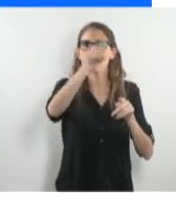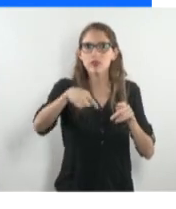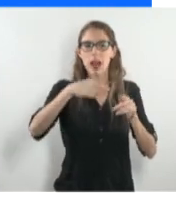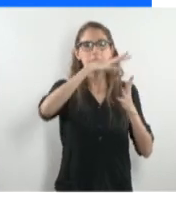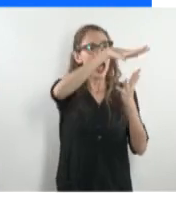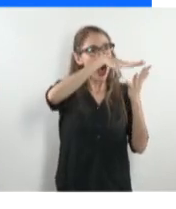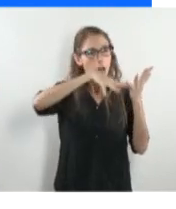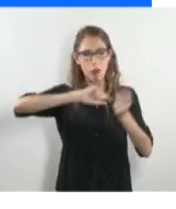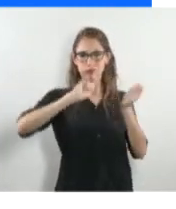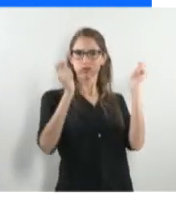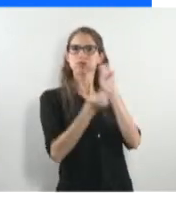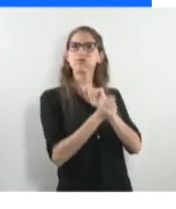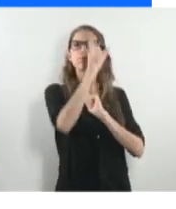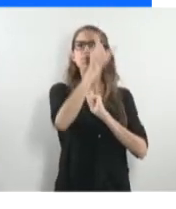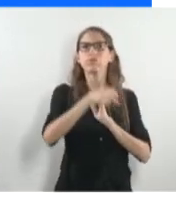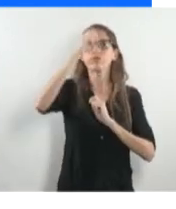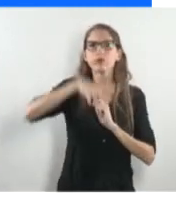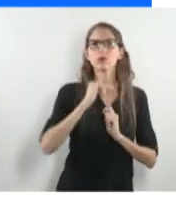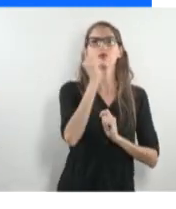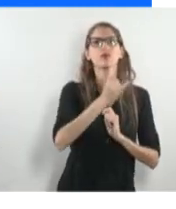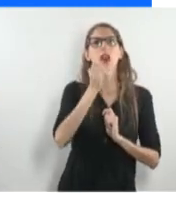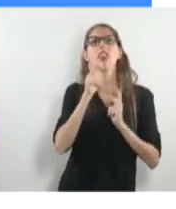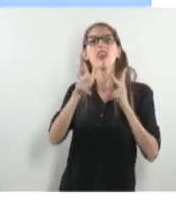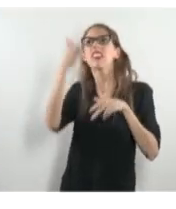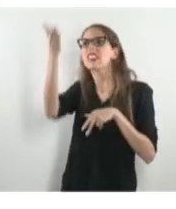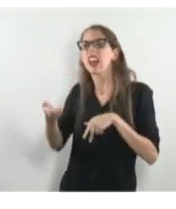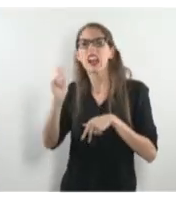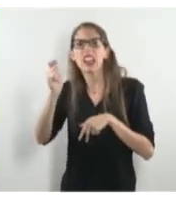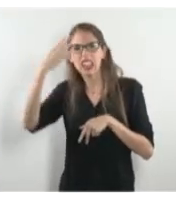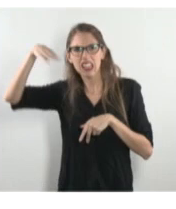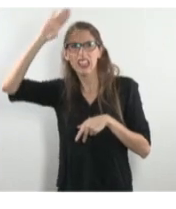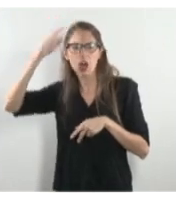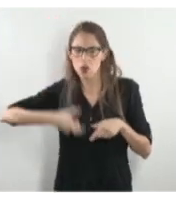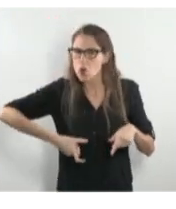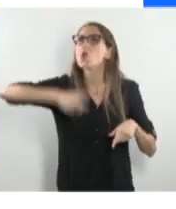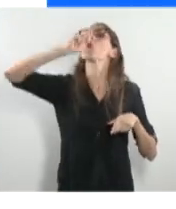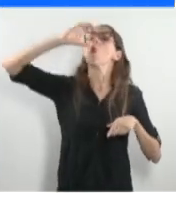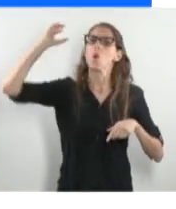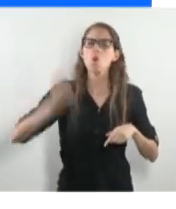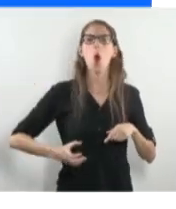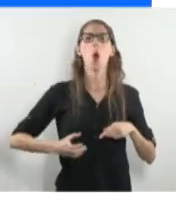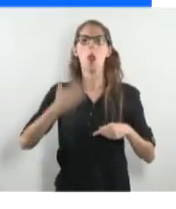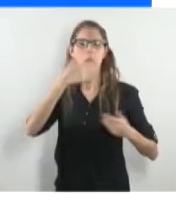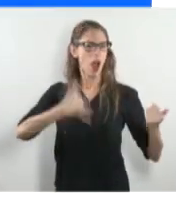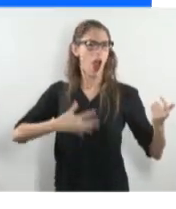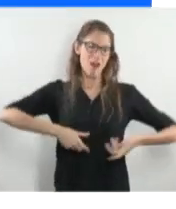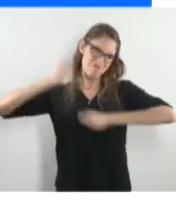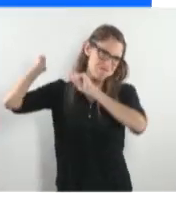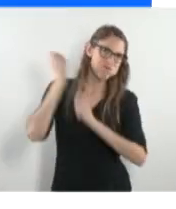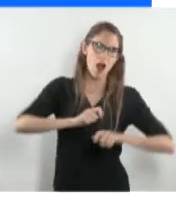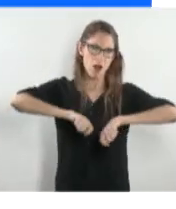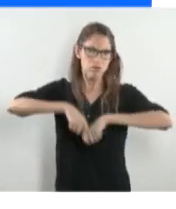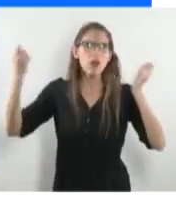el cantor que tomó un trago pa' consuelo e hizo astillas contra el suelo su guitarra. Pues nadie ha de